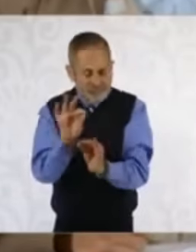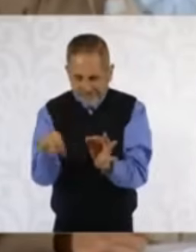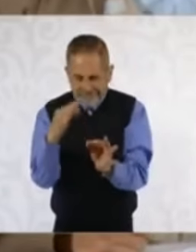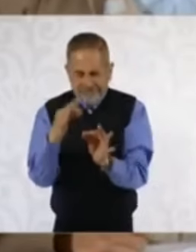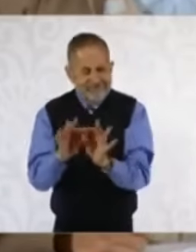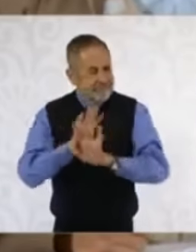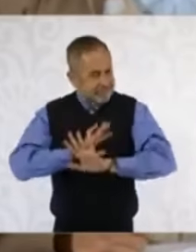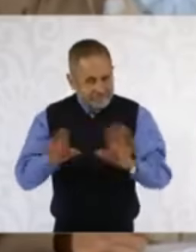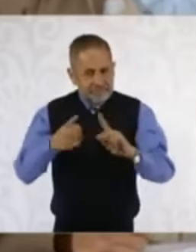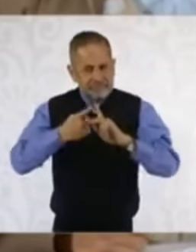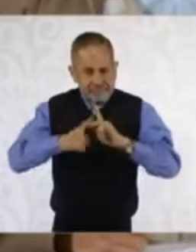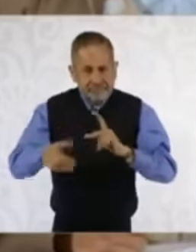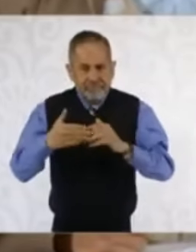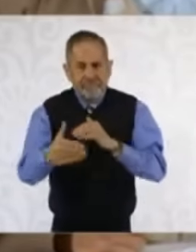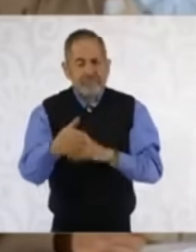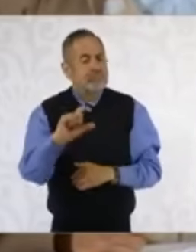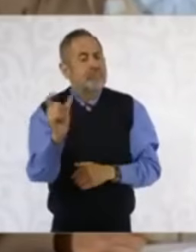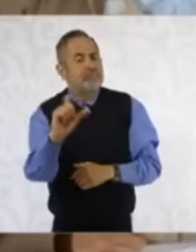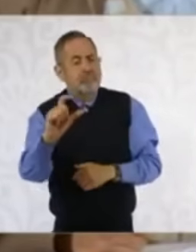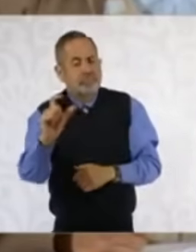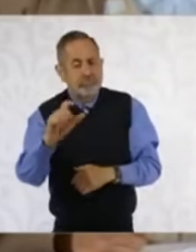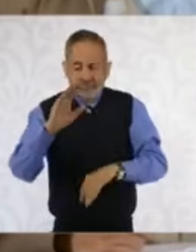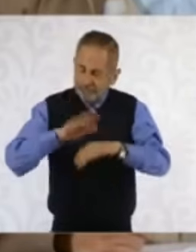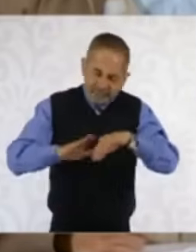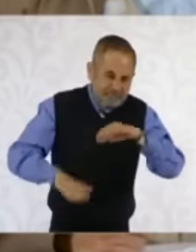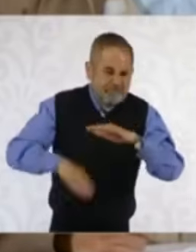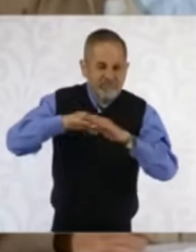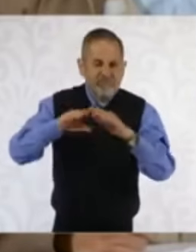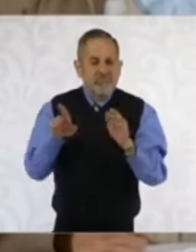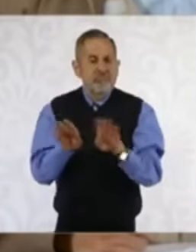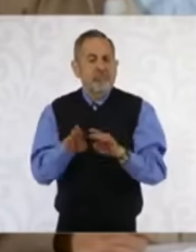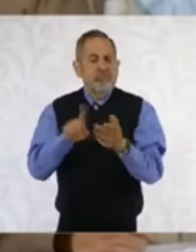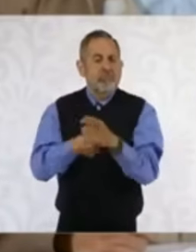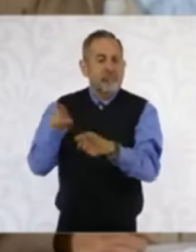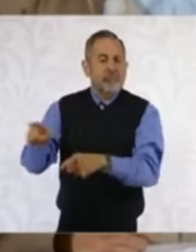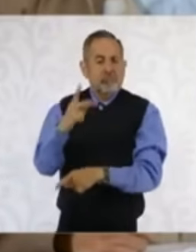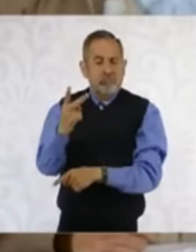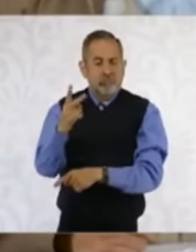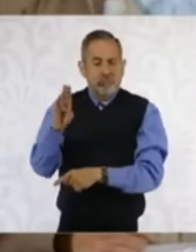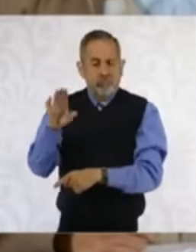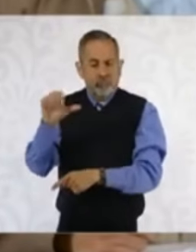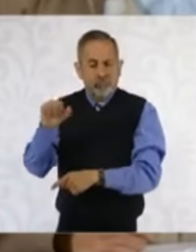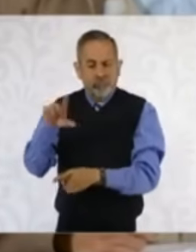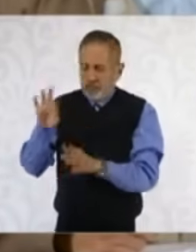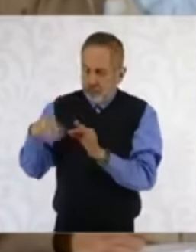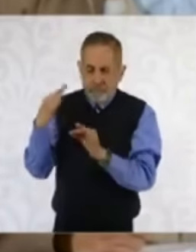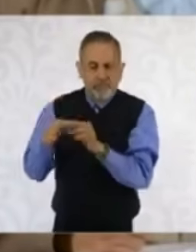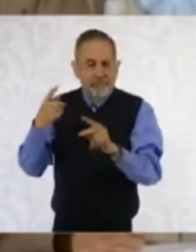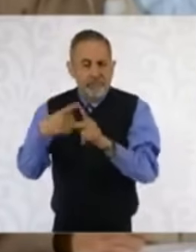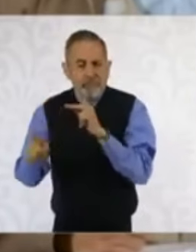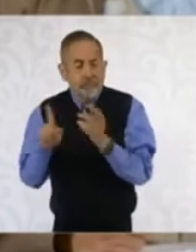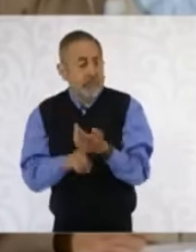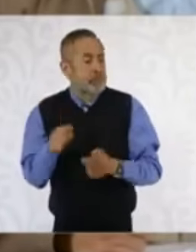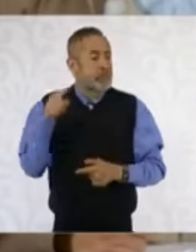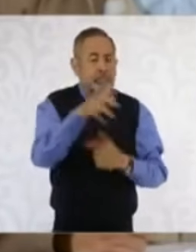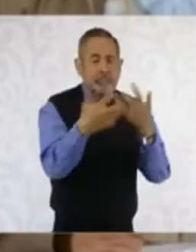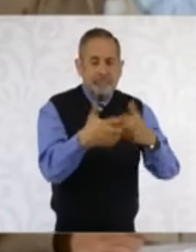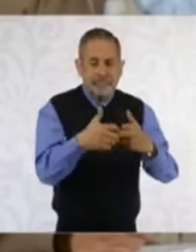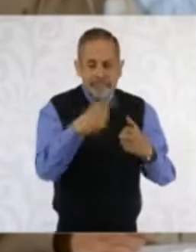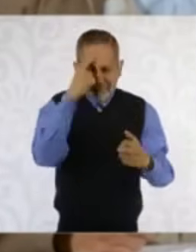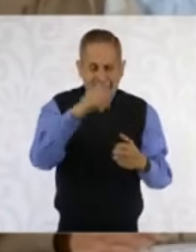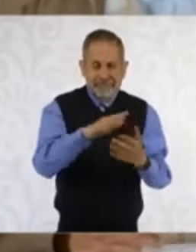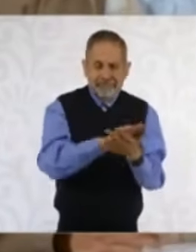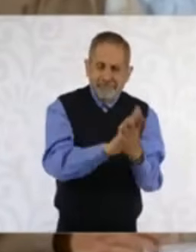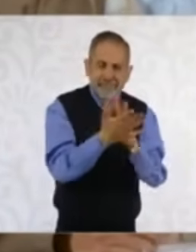listas, cuándo estaría operando a su máxima capacidad la refinería de Dos Bocas? ¿Y las coquizadoras cuándo estarían